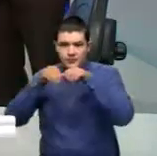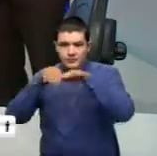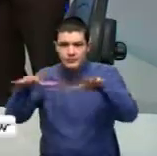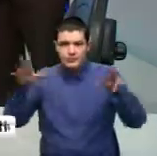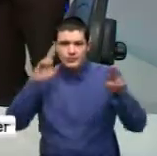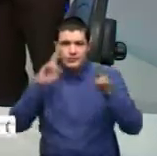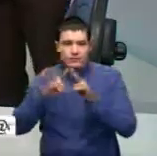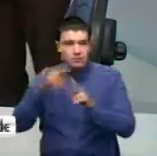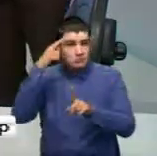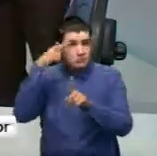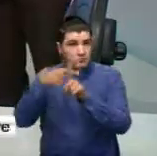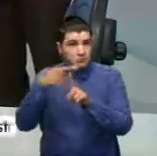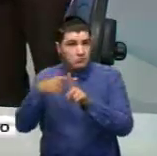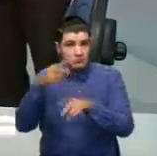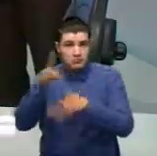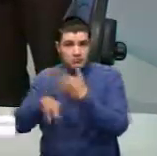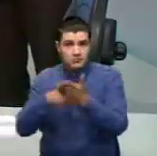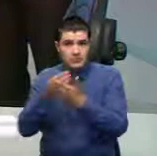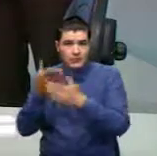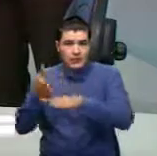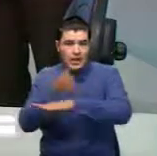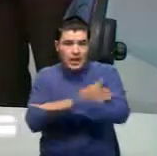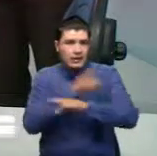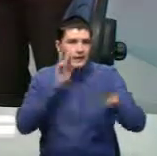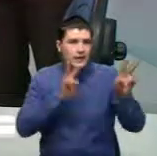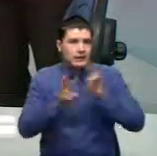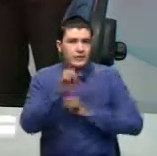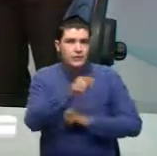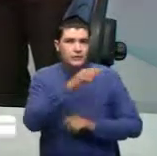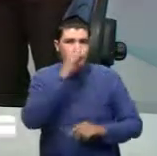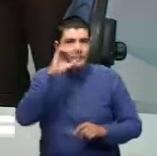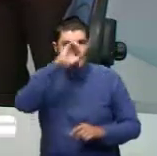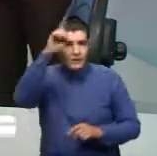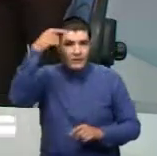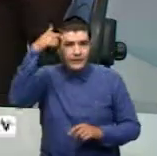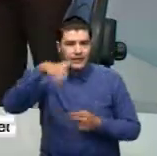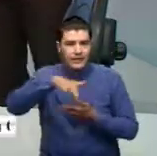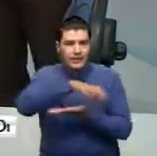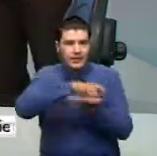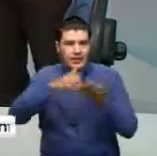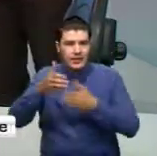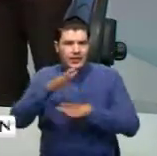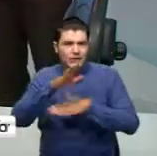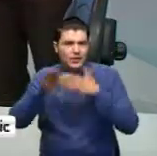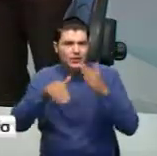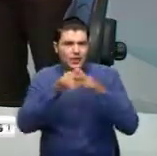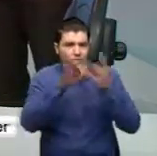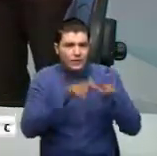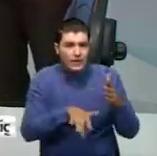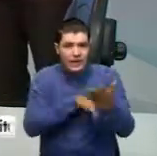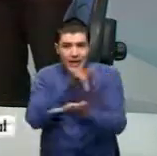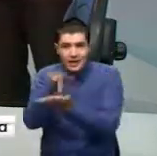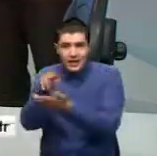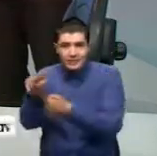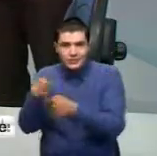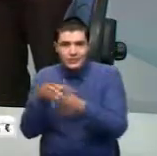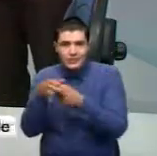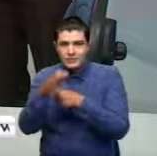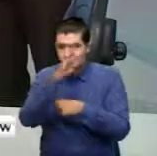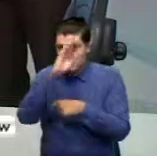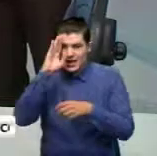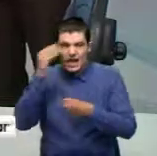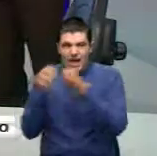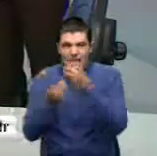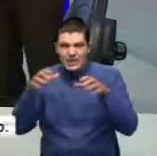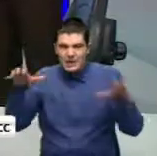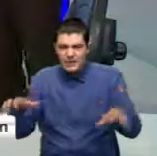un positivo balance luego de la visita del gobernador del departamento y todo su gabinete, donde realizaron actividades que son propias de esa región.